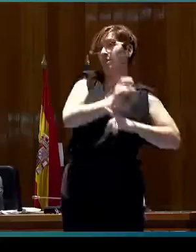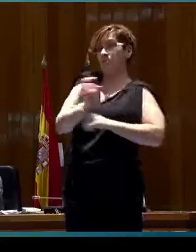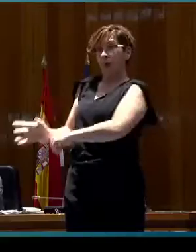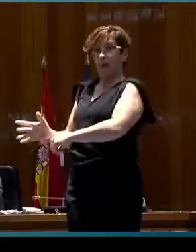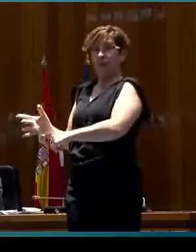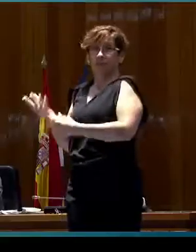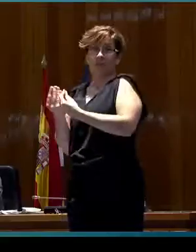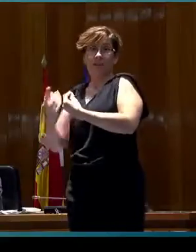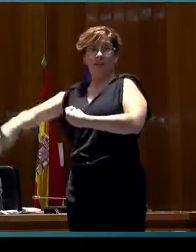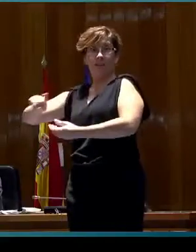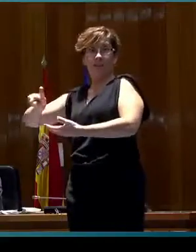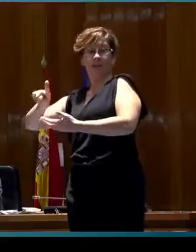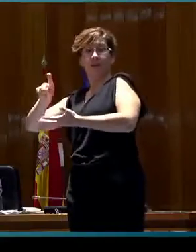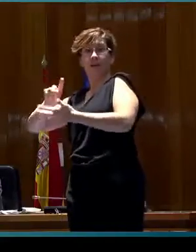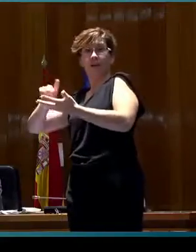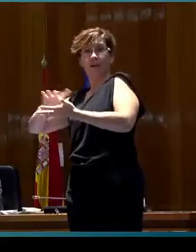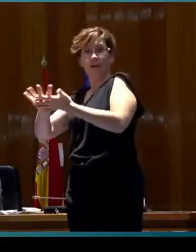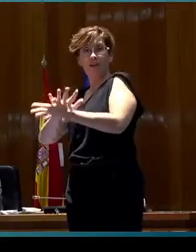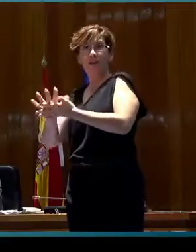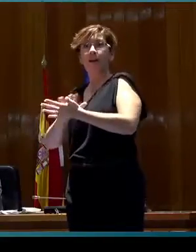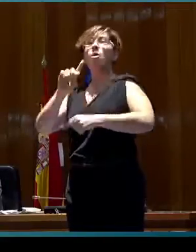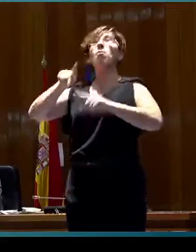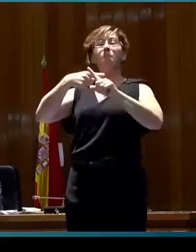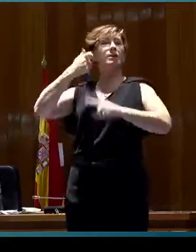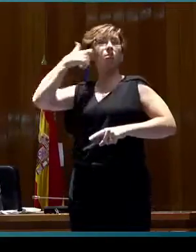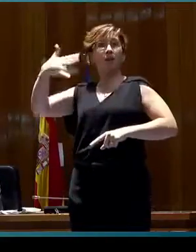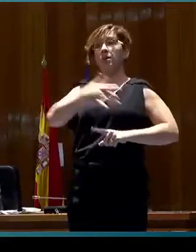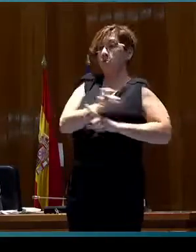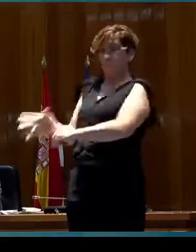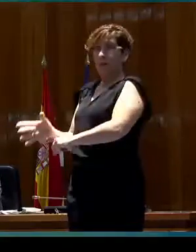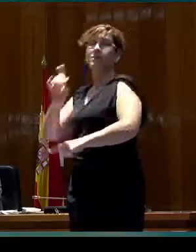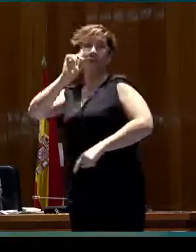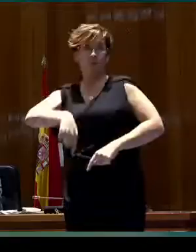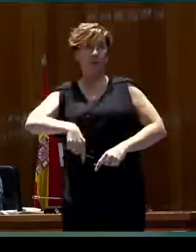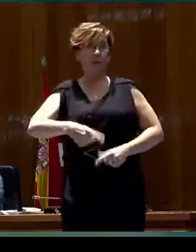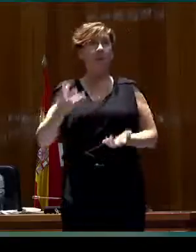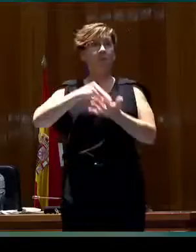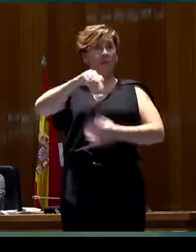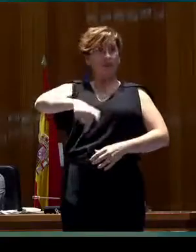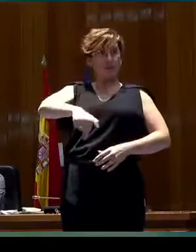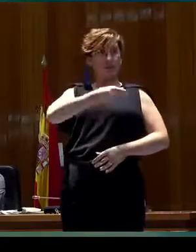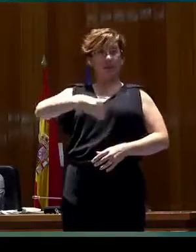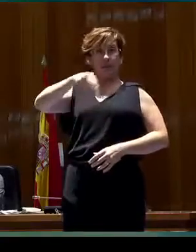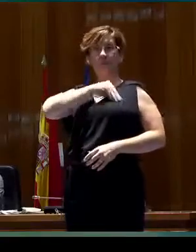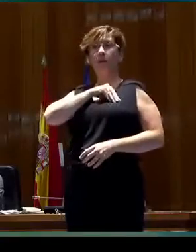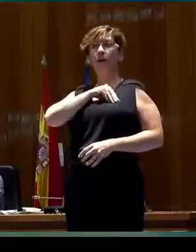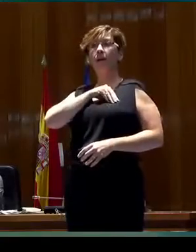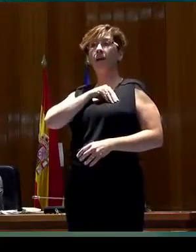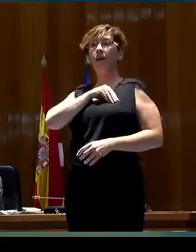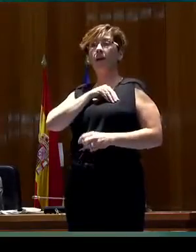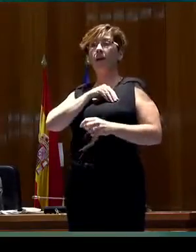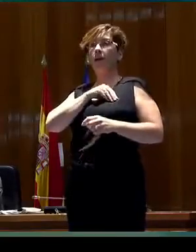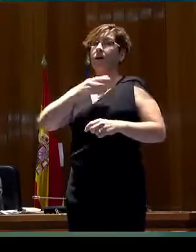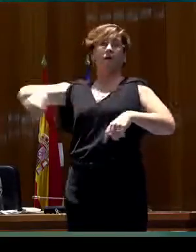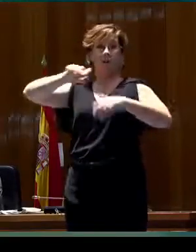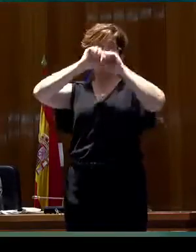prestigio pues superior. Además, en España tenemos claro que desde un principio se ha